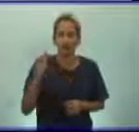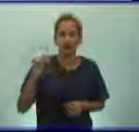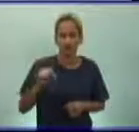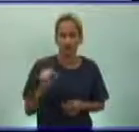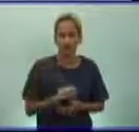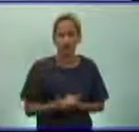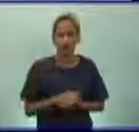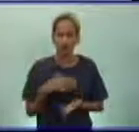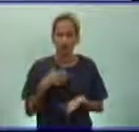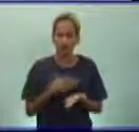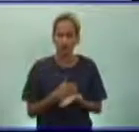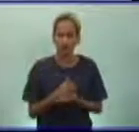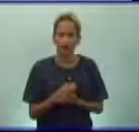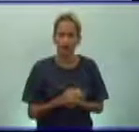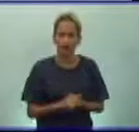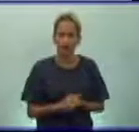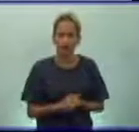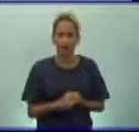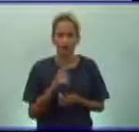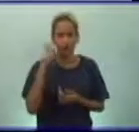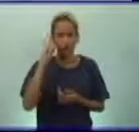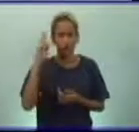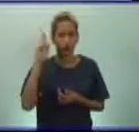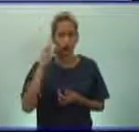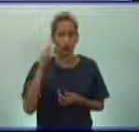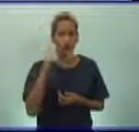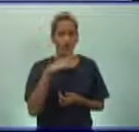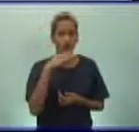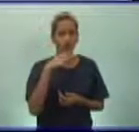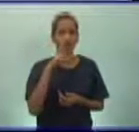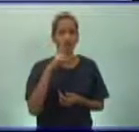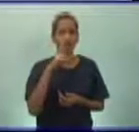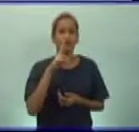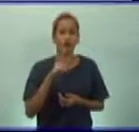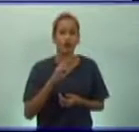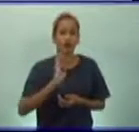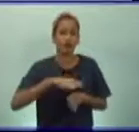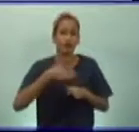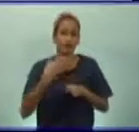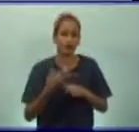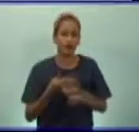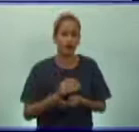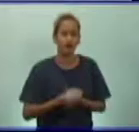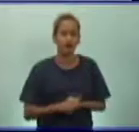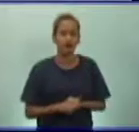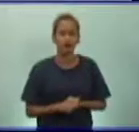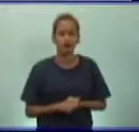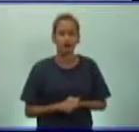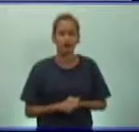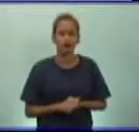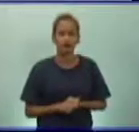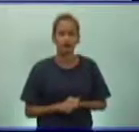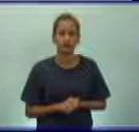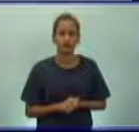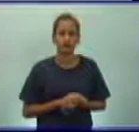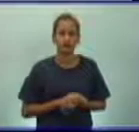¿Continuamos? ¿Ya tienen las dos preguntas familiares? Bien.